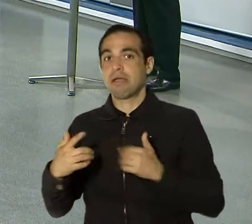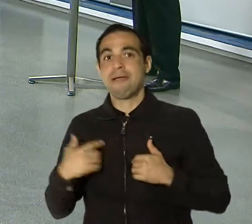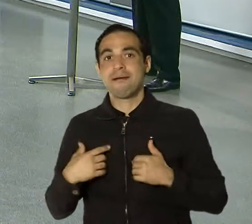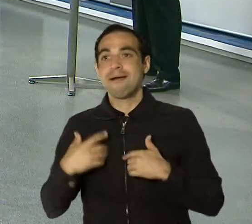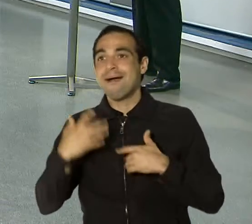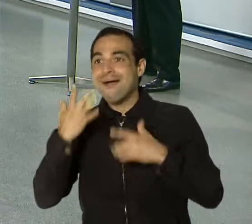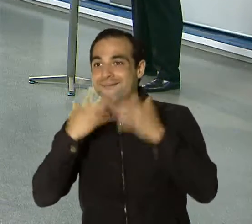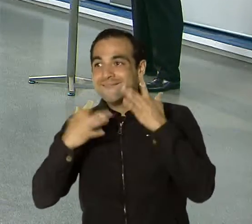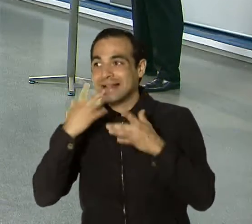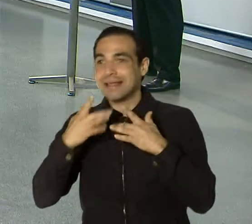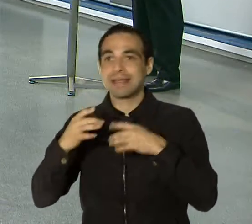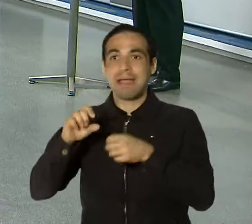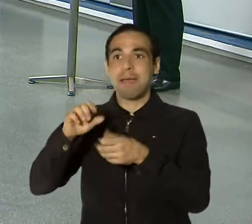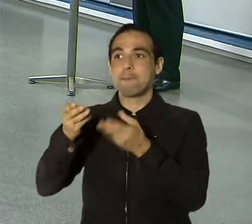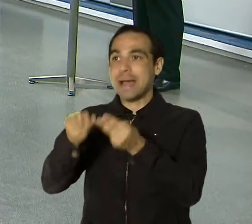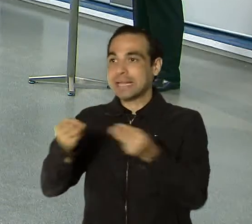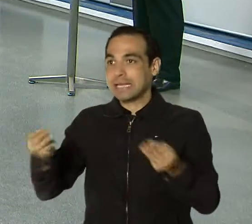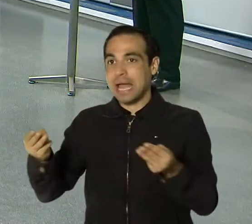la construcción.